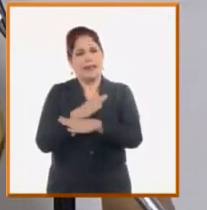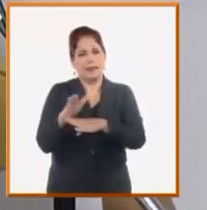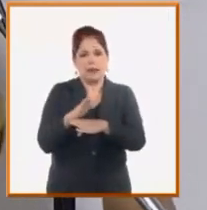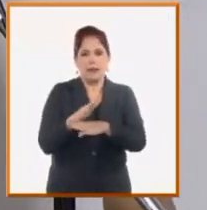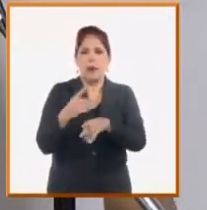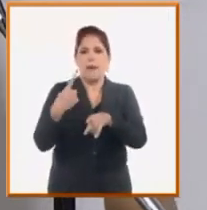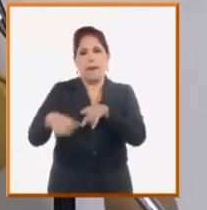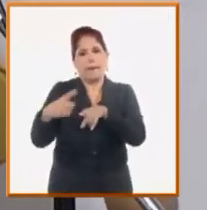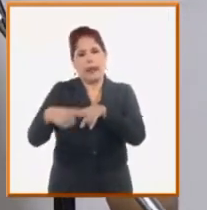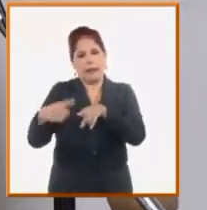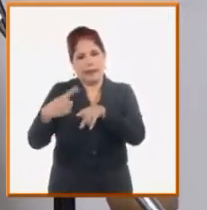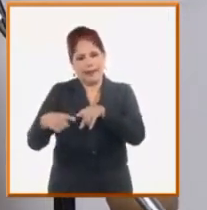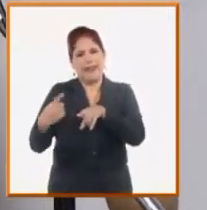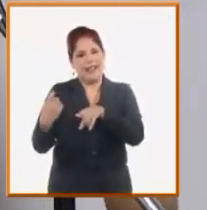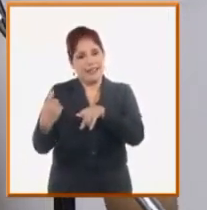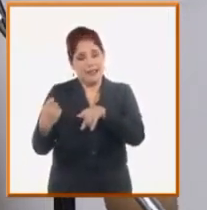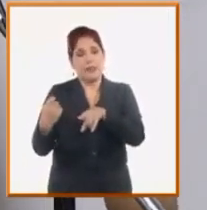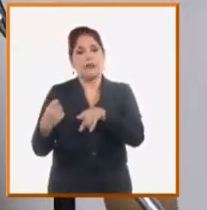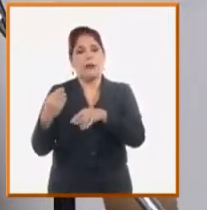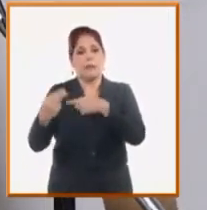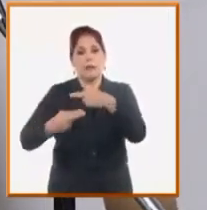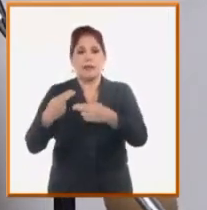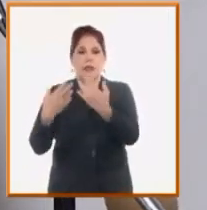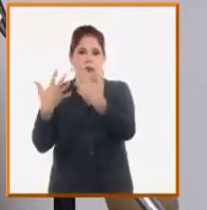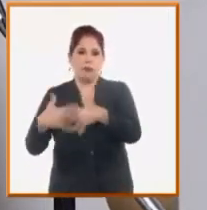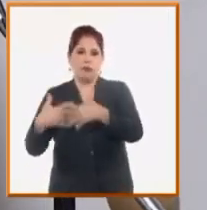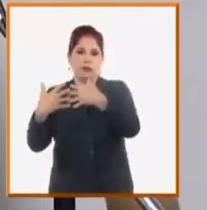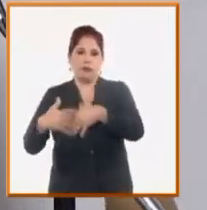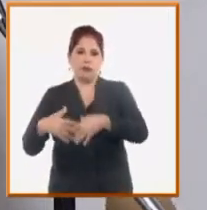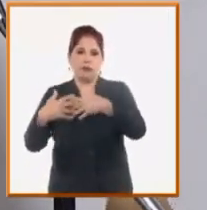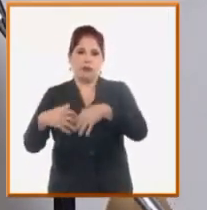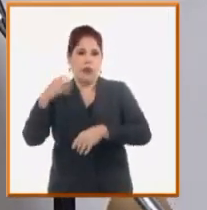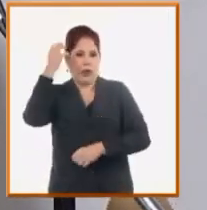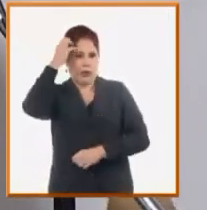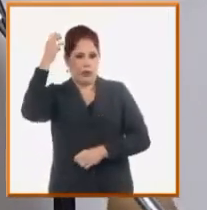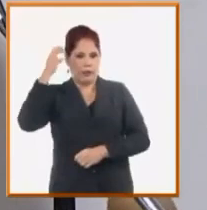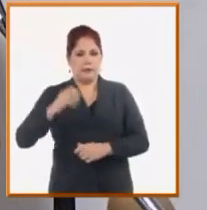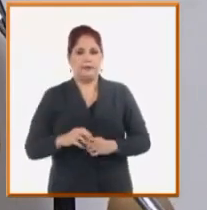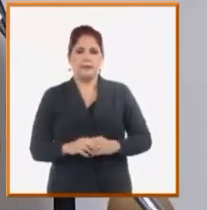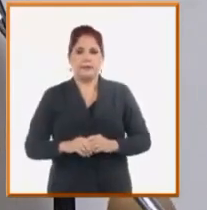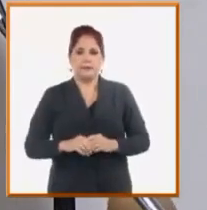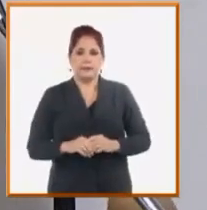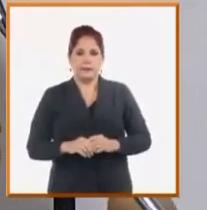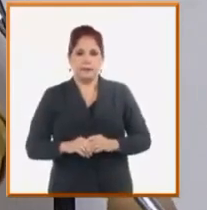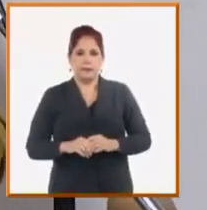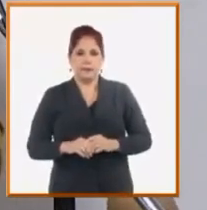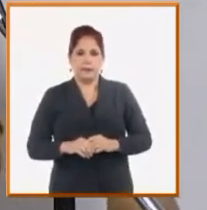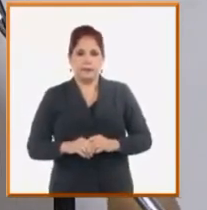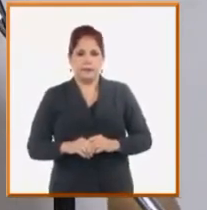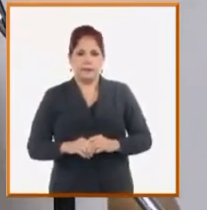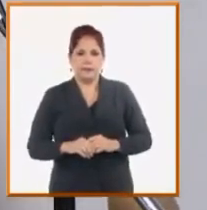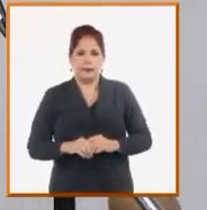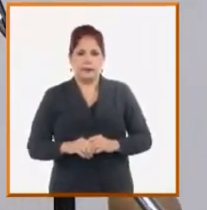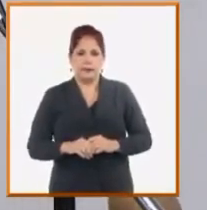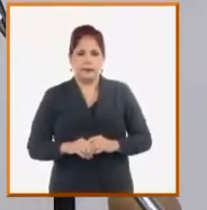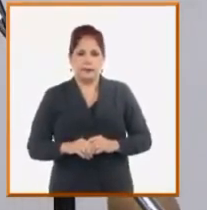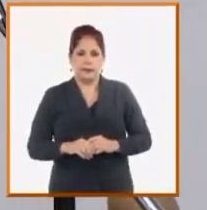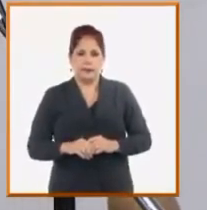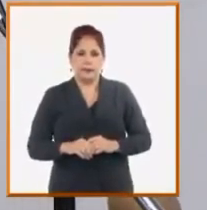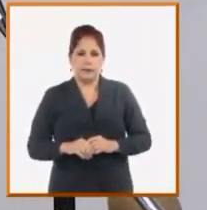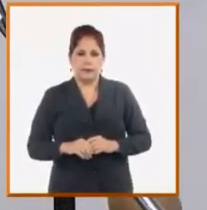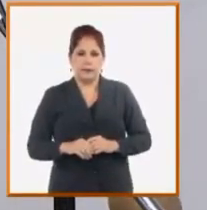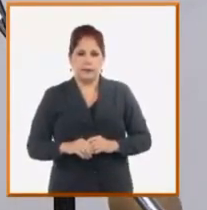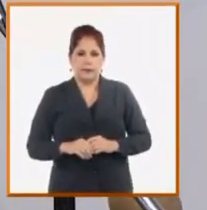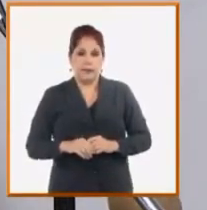materias primas necesarias para que se pueda desarrollar la empresa estatal socialista. Entonces, las diputadas de